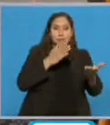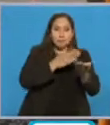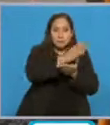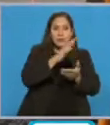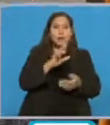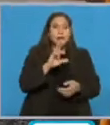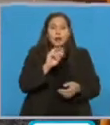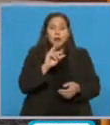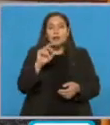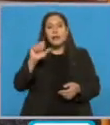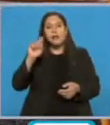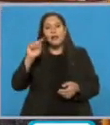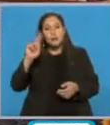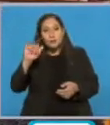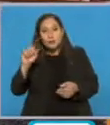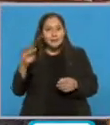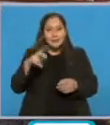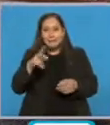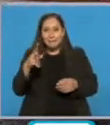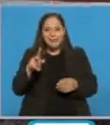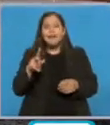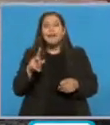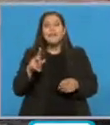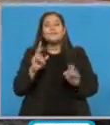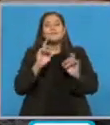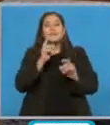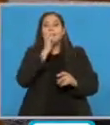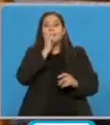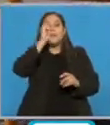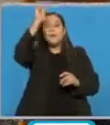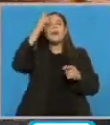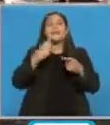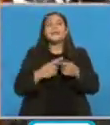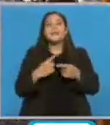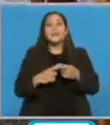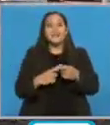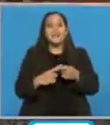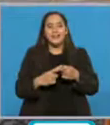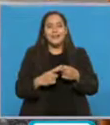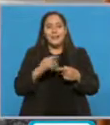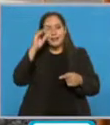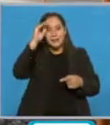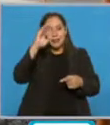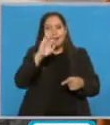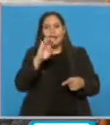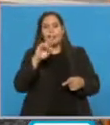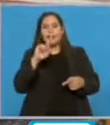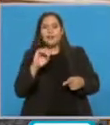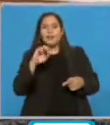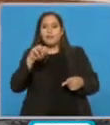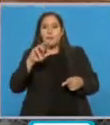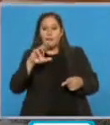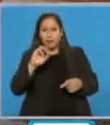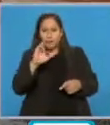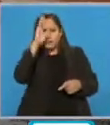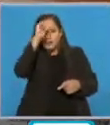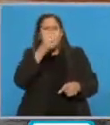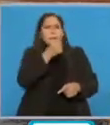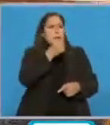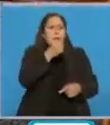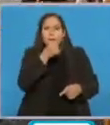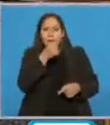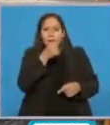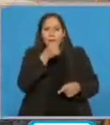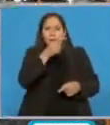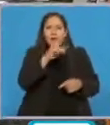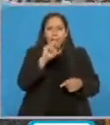no, el Asturias, y resulta que el árbitro, ¿quién cree que era? Don Fernando Marcos, ¿se acuerda el que narraba los partidos de